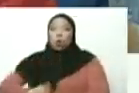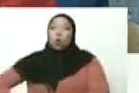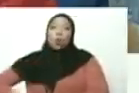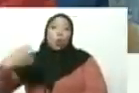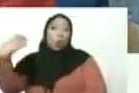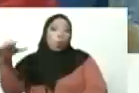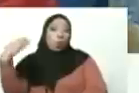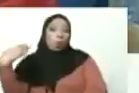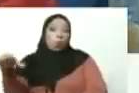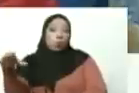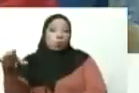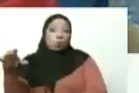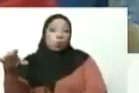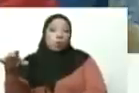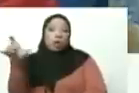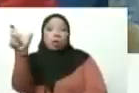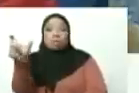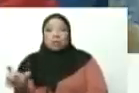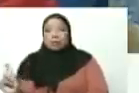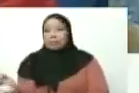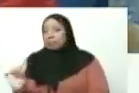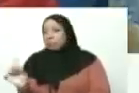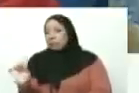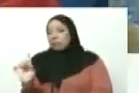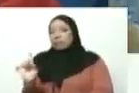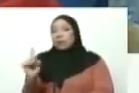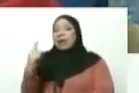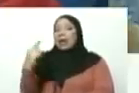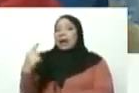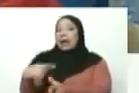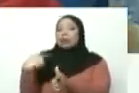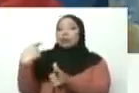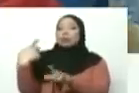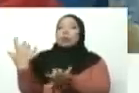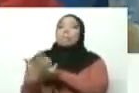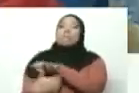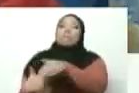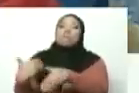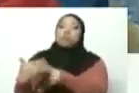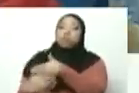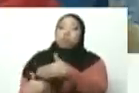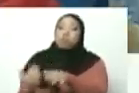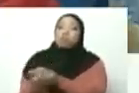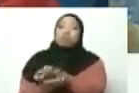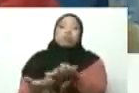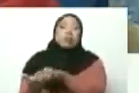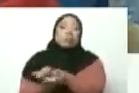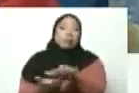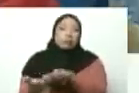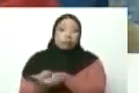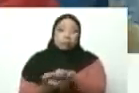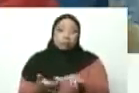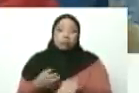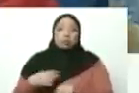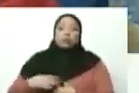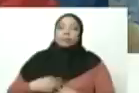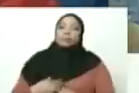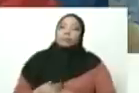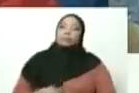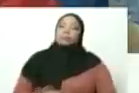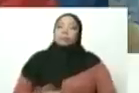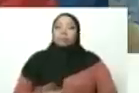en un presidente fantasma y eso conllevó entonces aquella gobierno fantasma